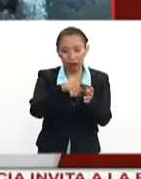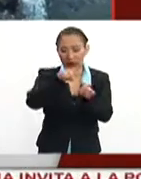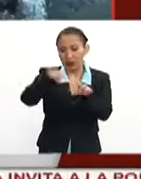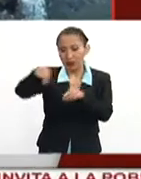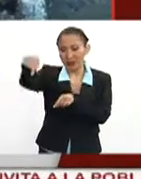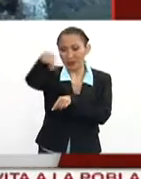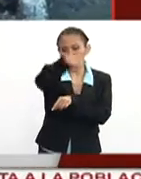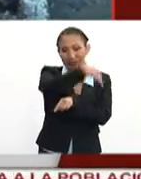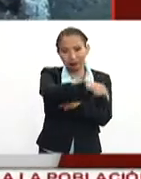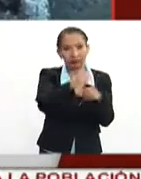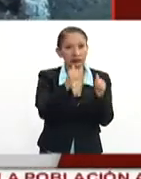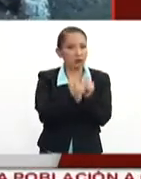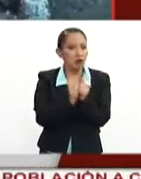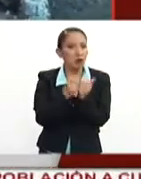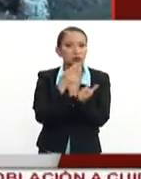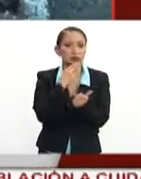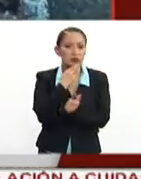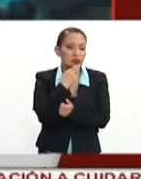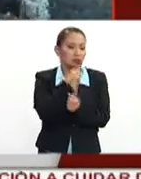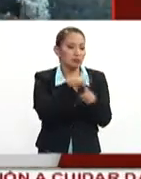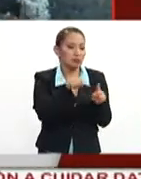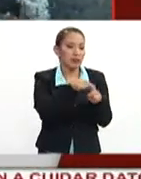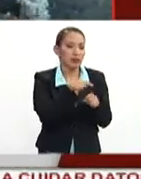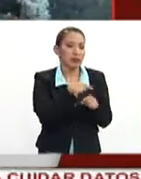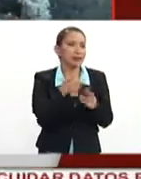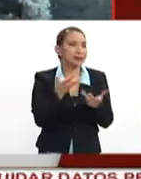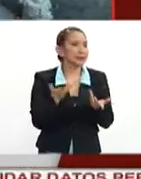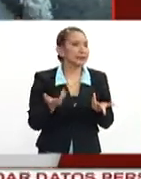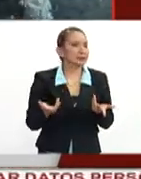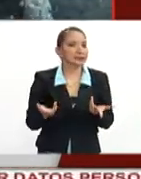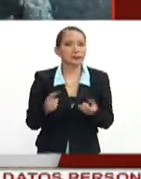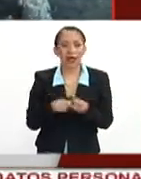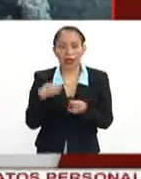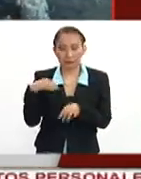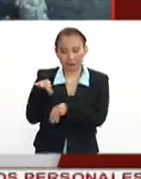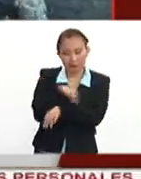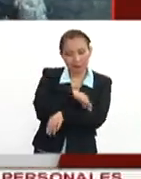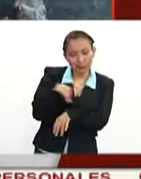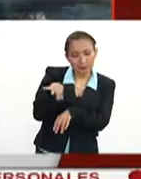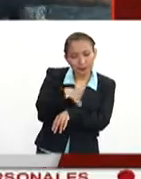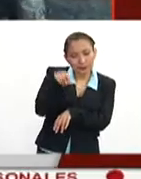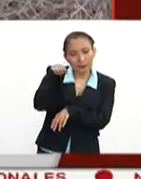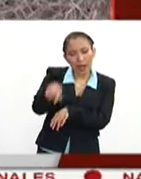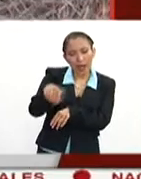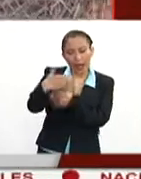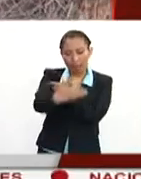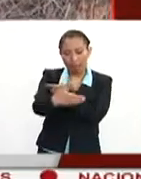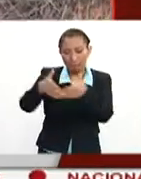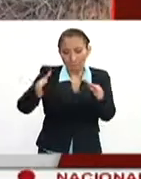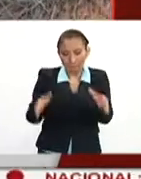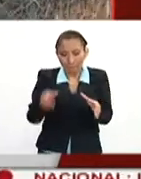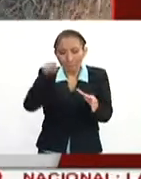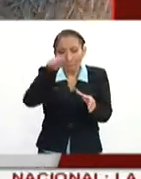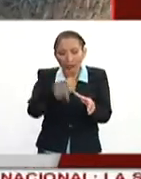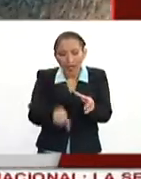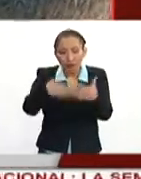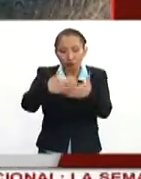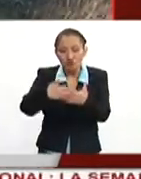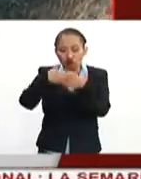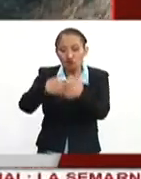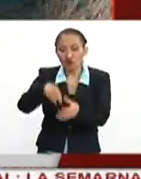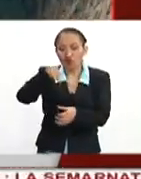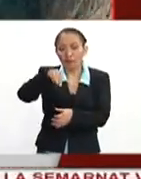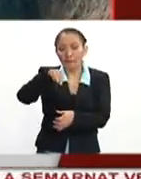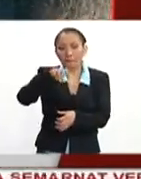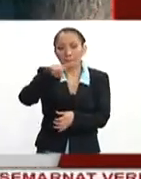que tenemos con aplicaciones, pues son el diseño de empaques para la propia industria del